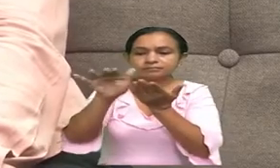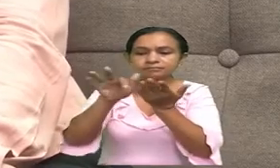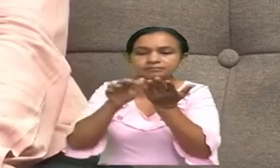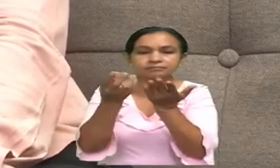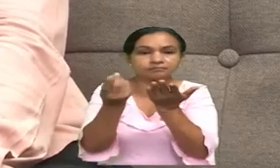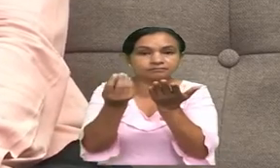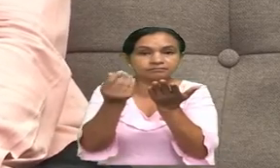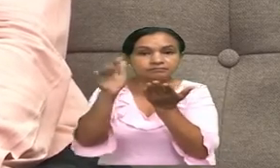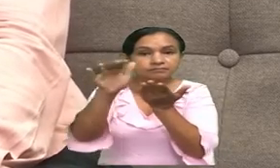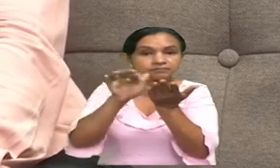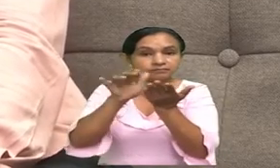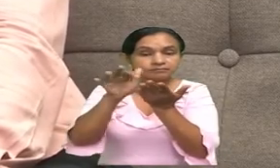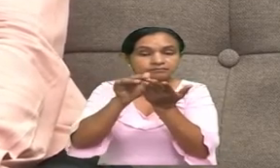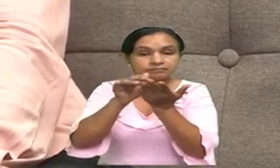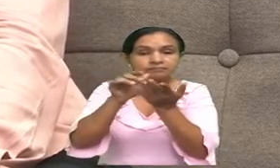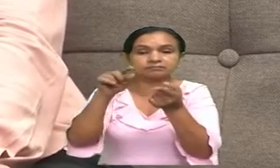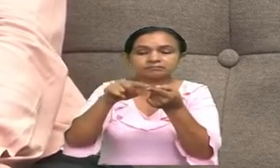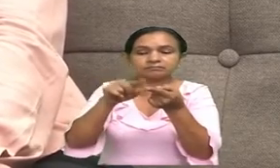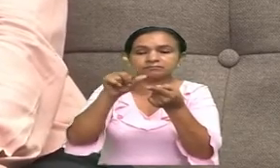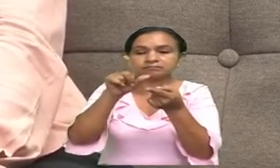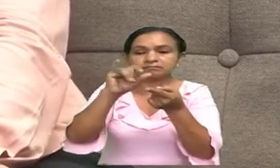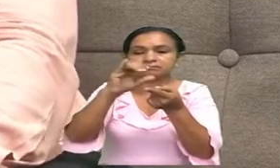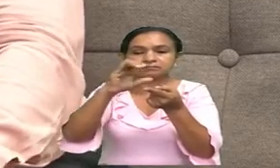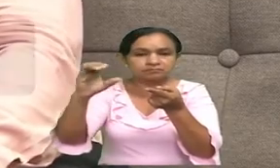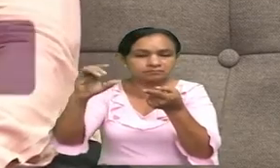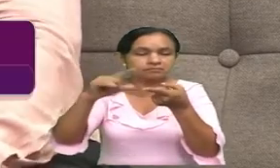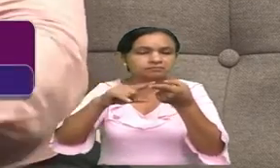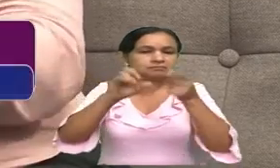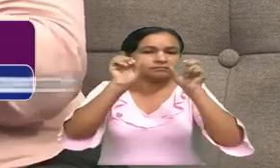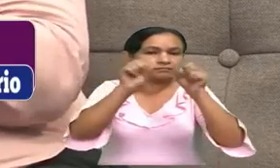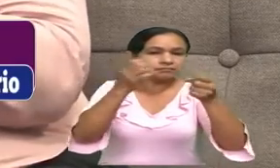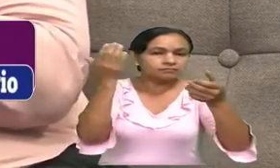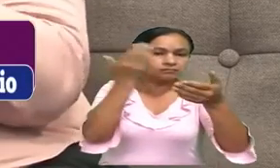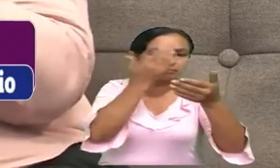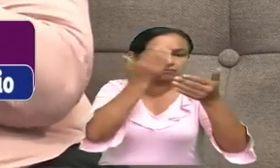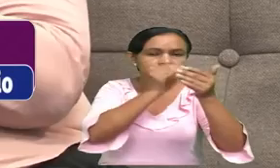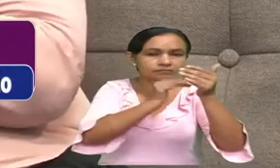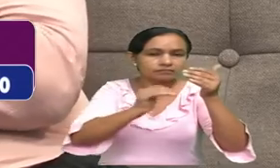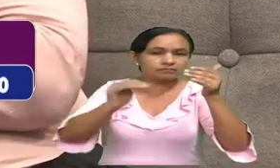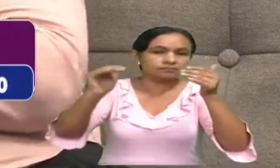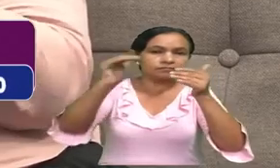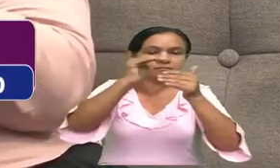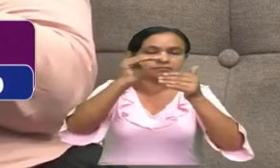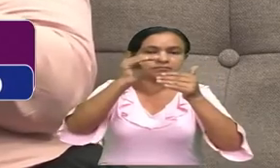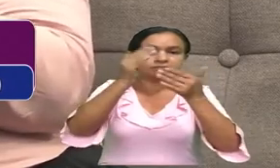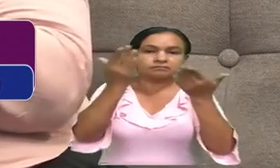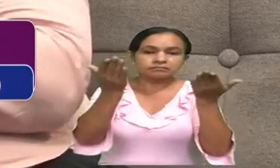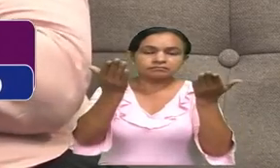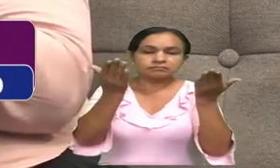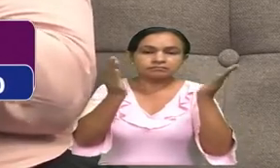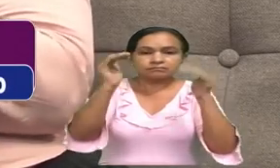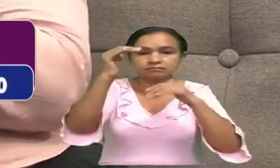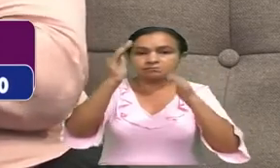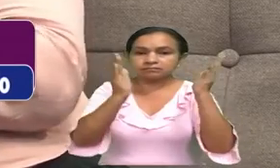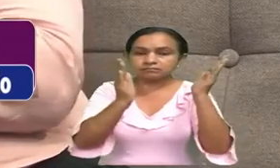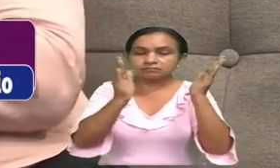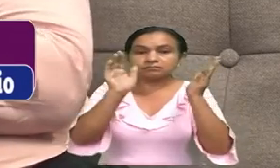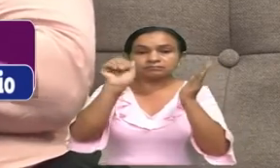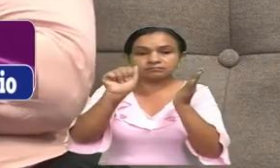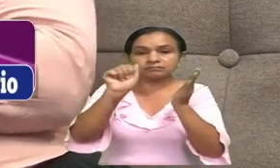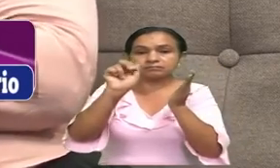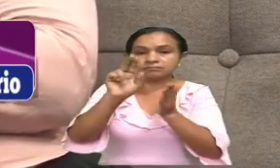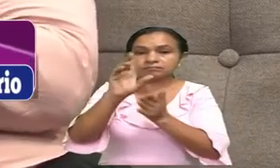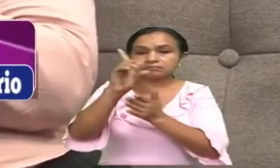ejemplo, hace una licenciatura en contabilidad, puede hacer un diplomado en